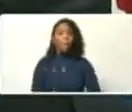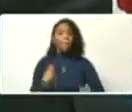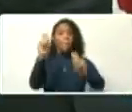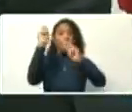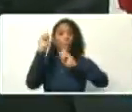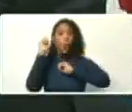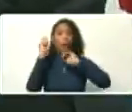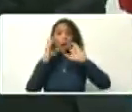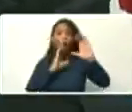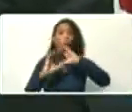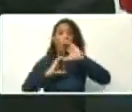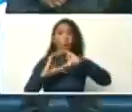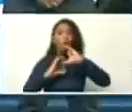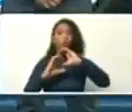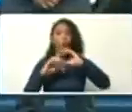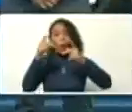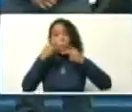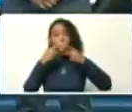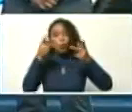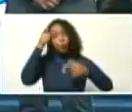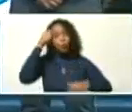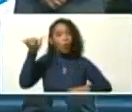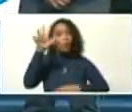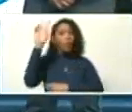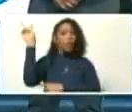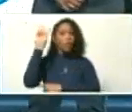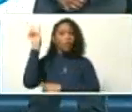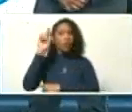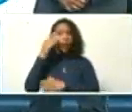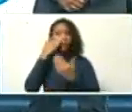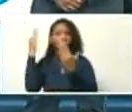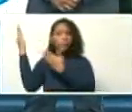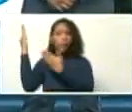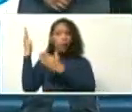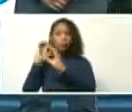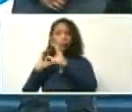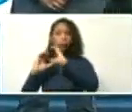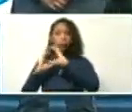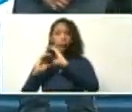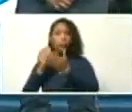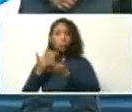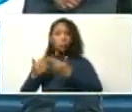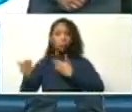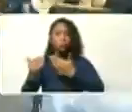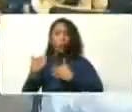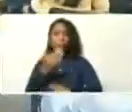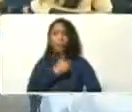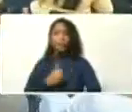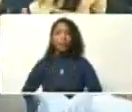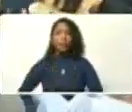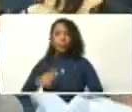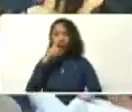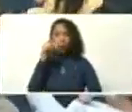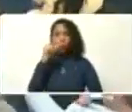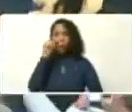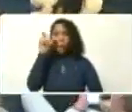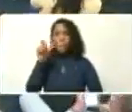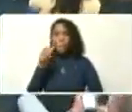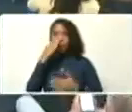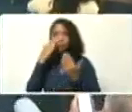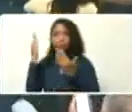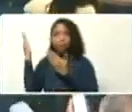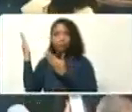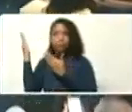la comunicación al pueblo venezolano. Allí vemos entonces esa conversación, ese intercambio entre el presidente Nicolás Maduro y Felipe de Saldivia,